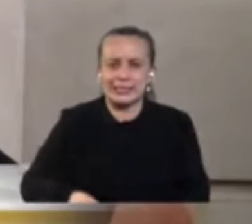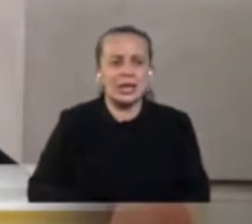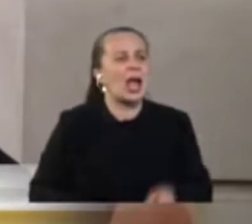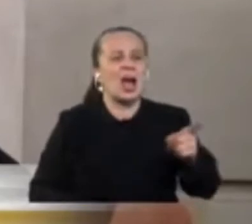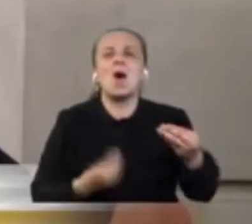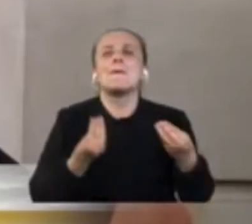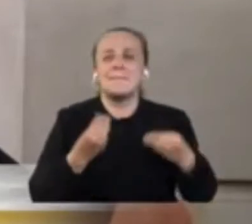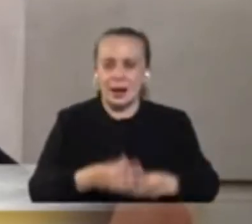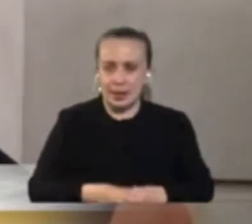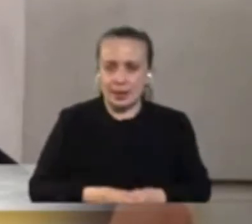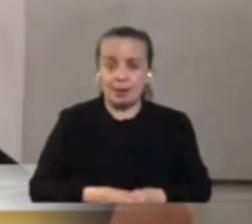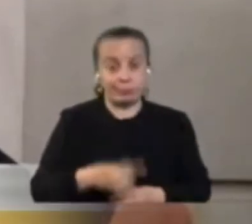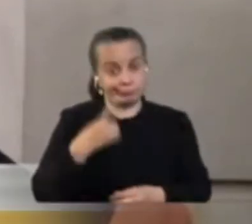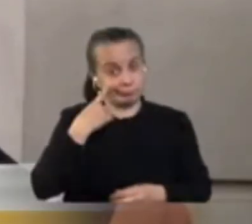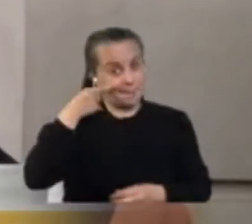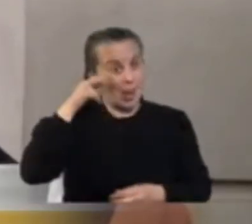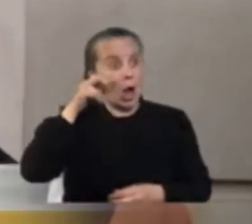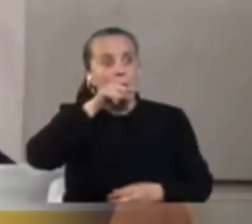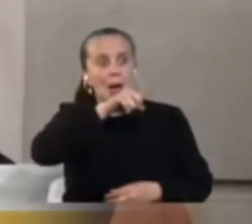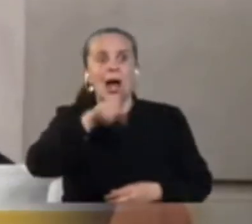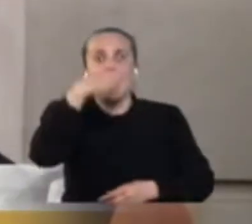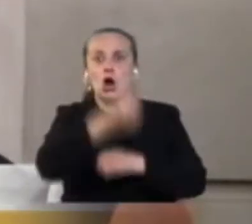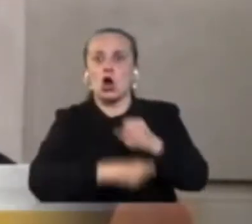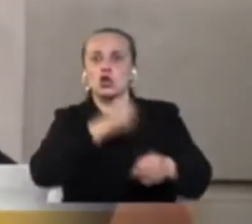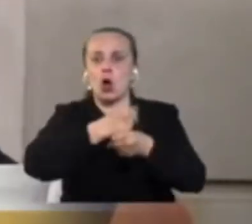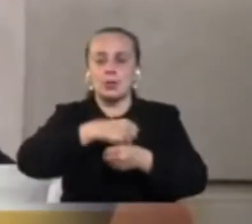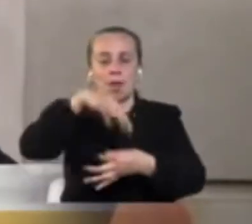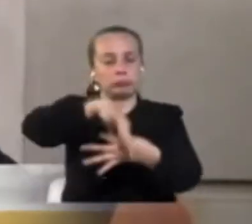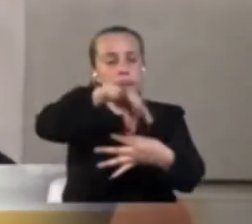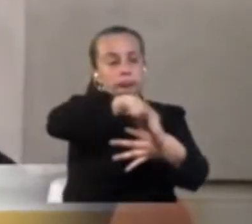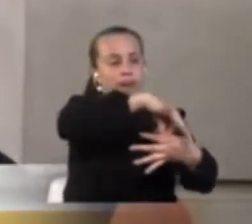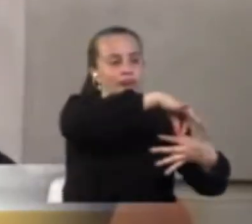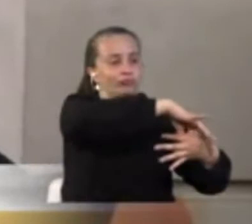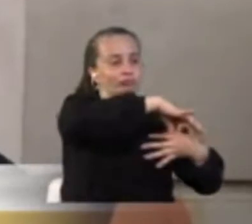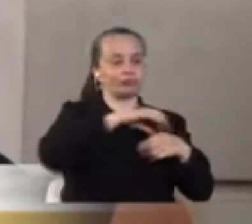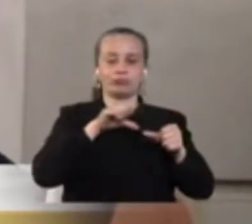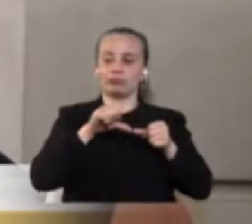comprar votos para el año entrante, mantenerse en el poder.